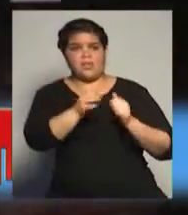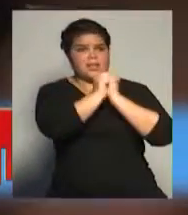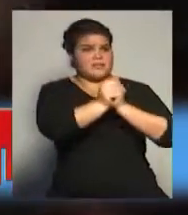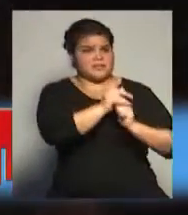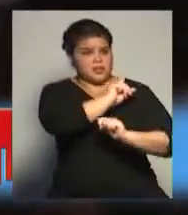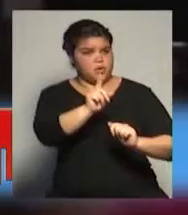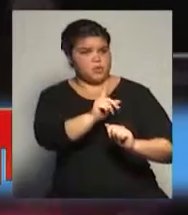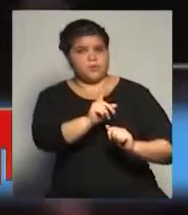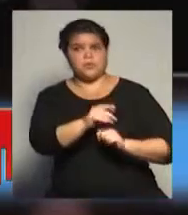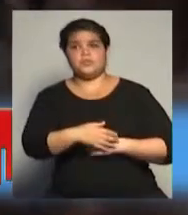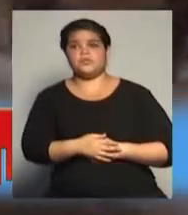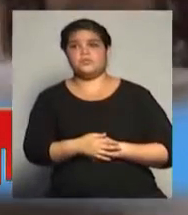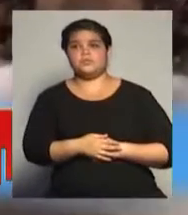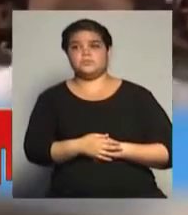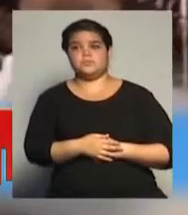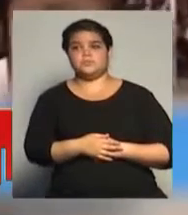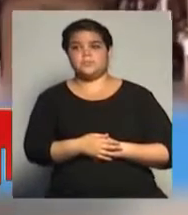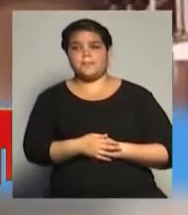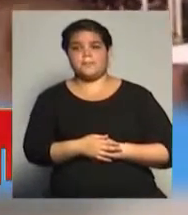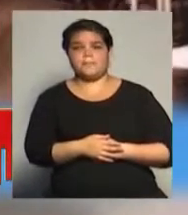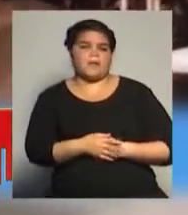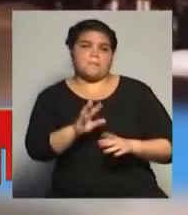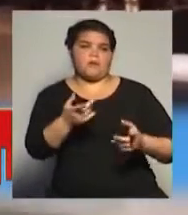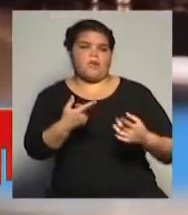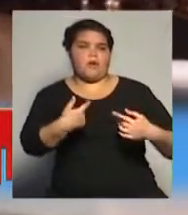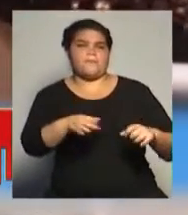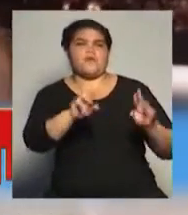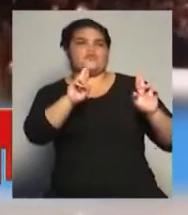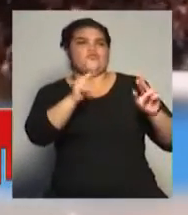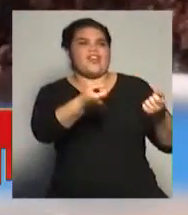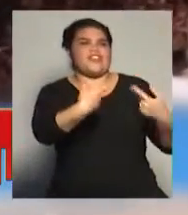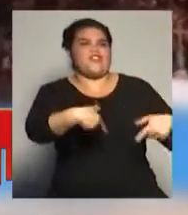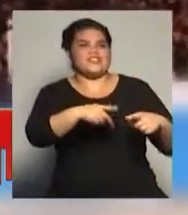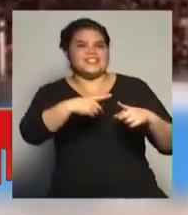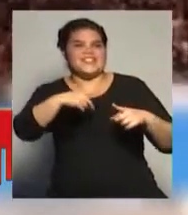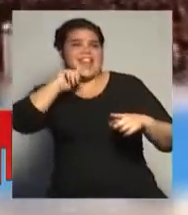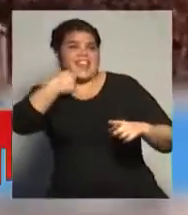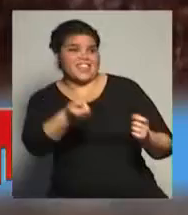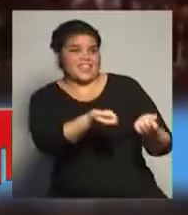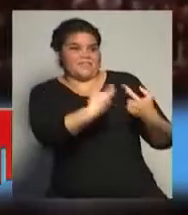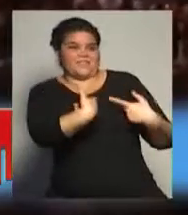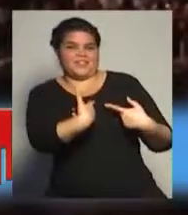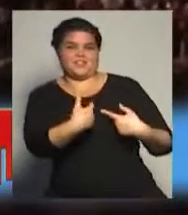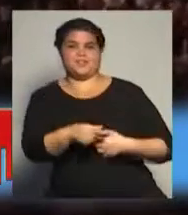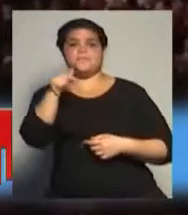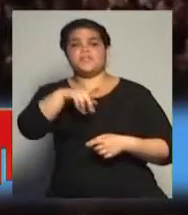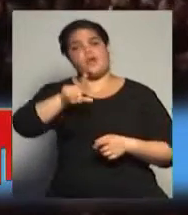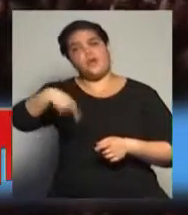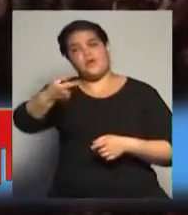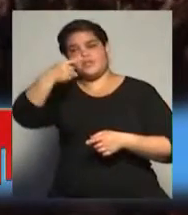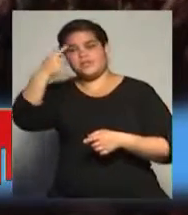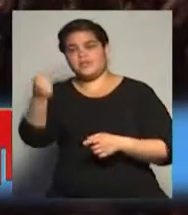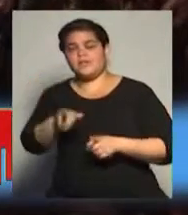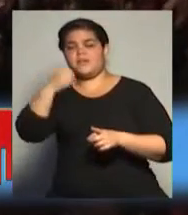mí, por lo menos deséenme cosas buenas, ¿no? Y otra cosa fundamental para ir cerrando